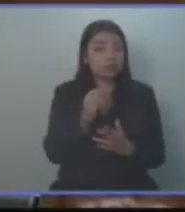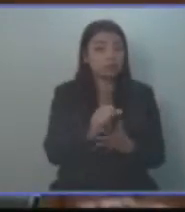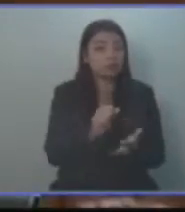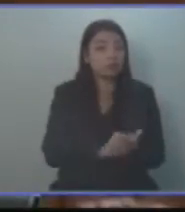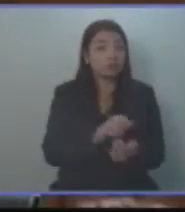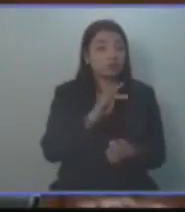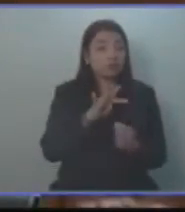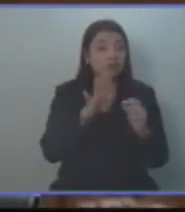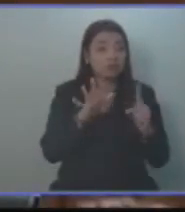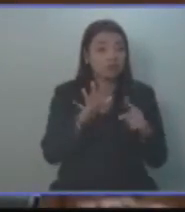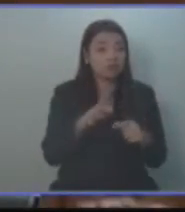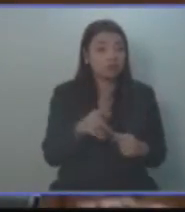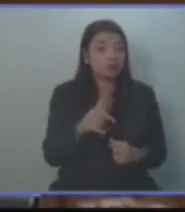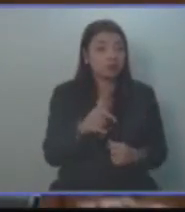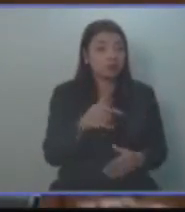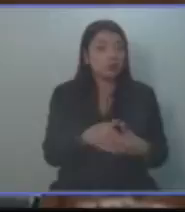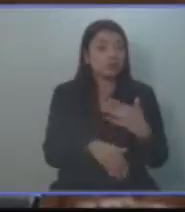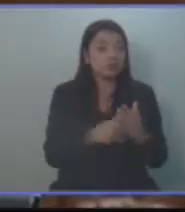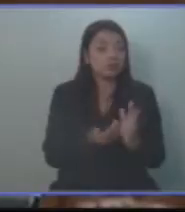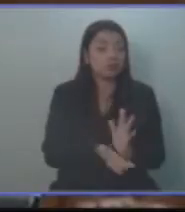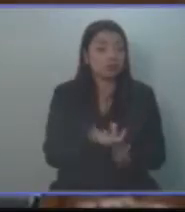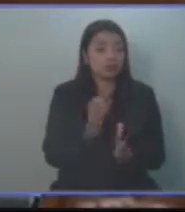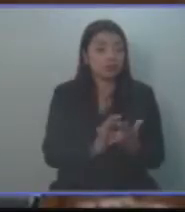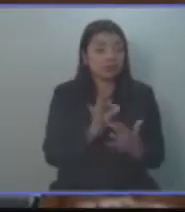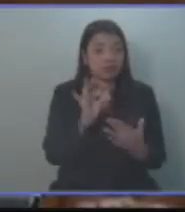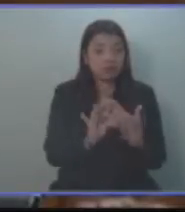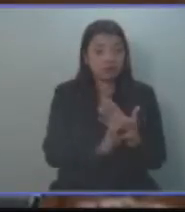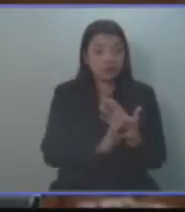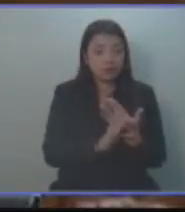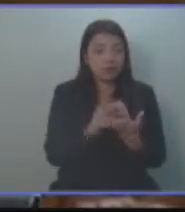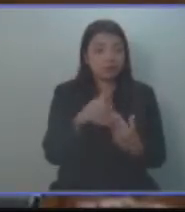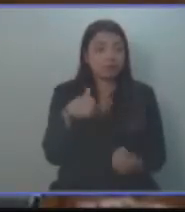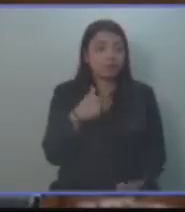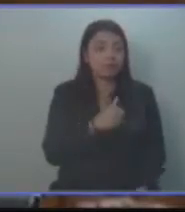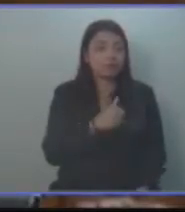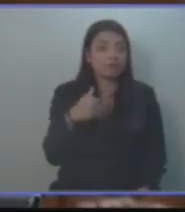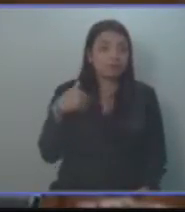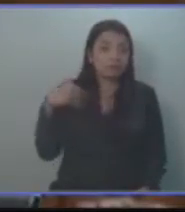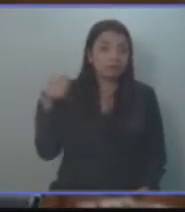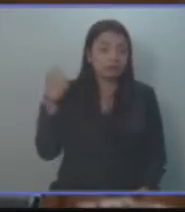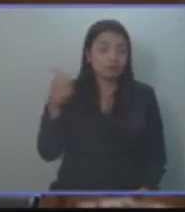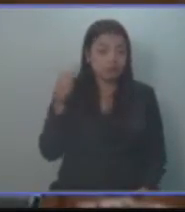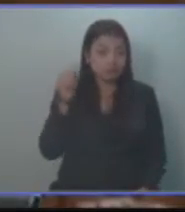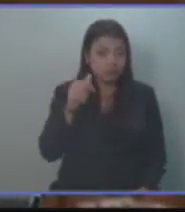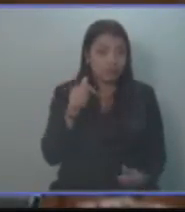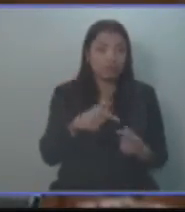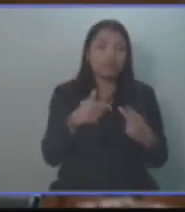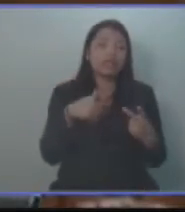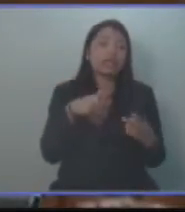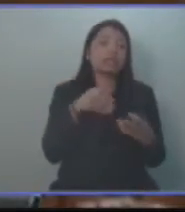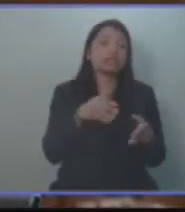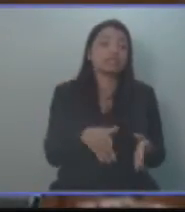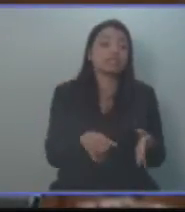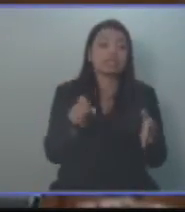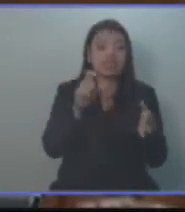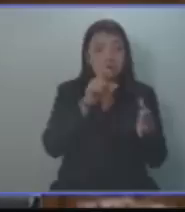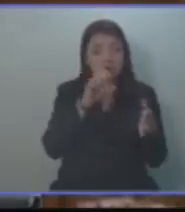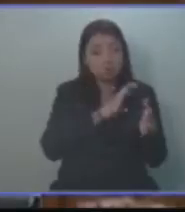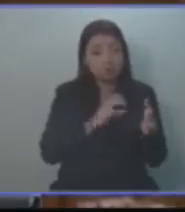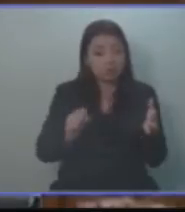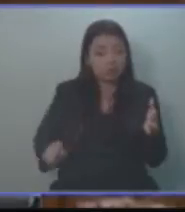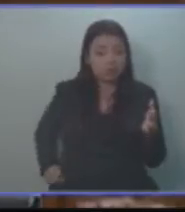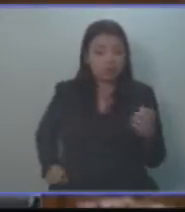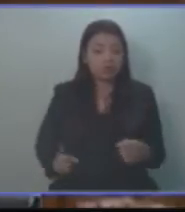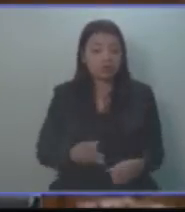46. Para el desarrollo de los programas de formación en el Ministerio de Salud, Instituto Salvadoreño del Seguro Social